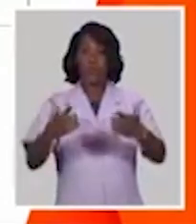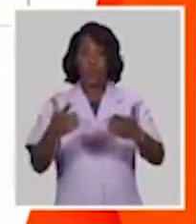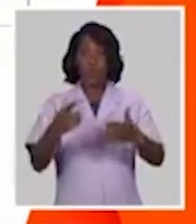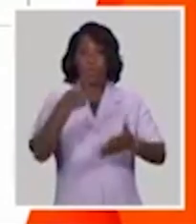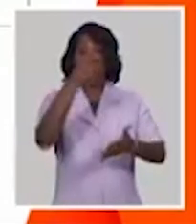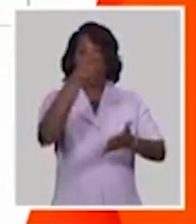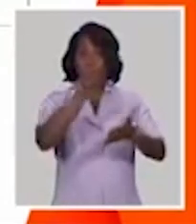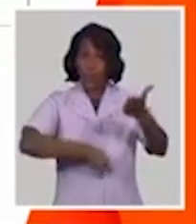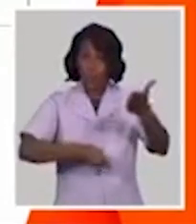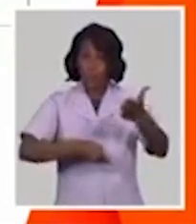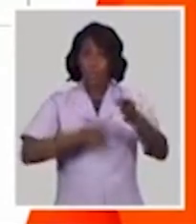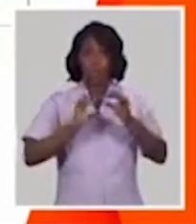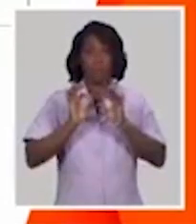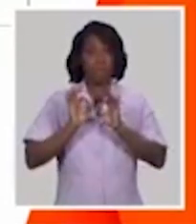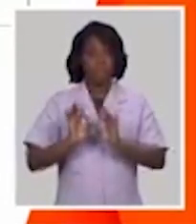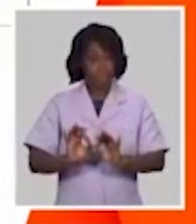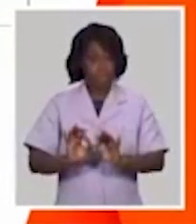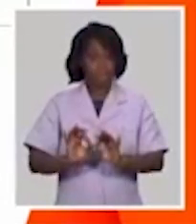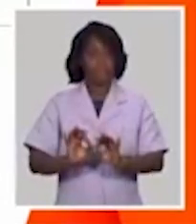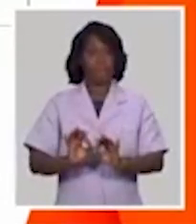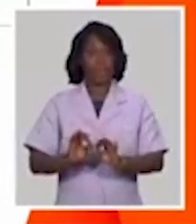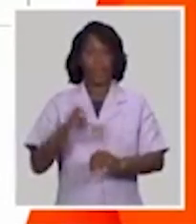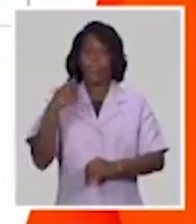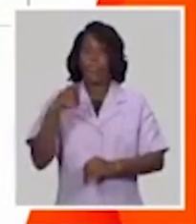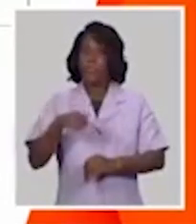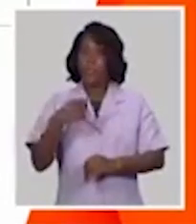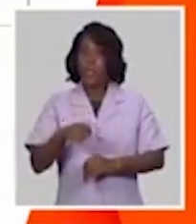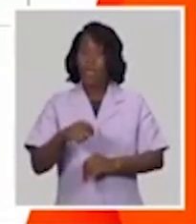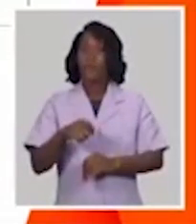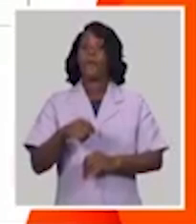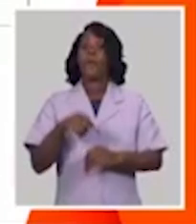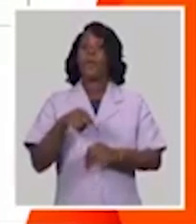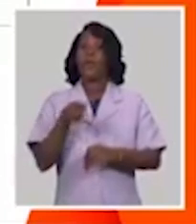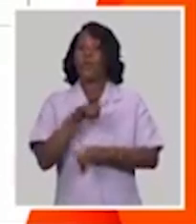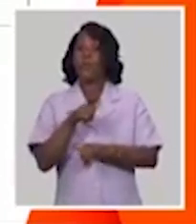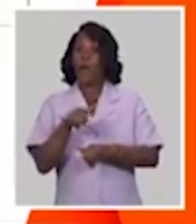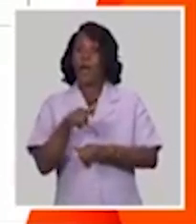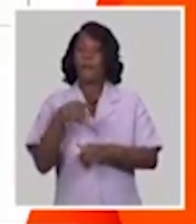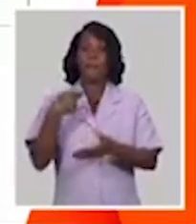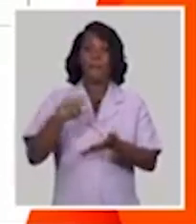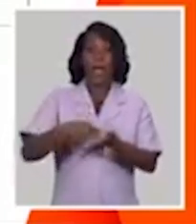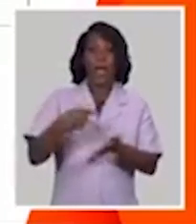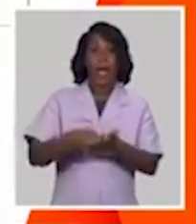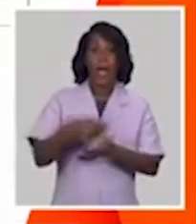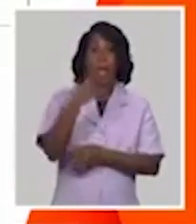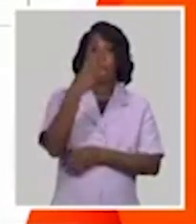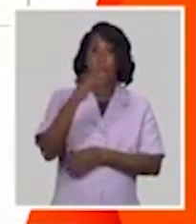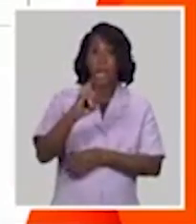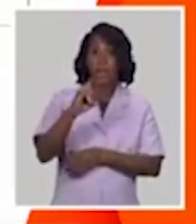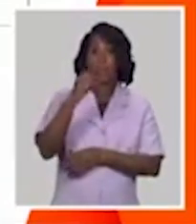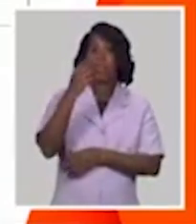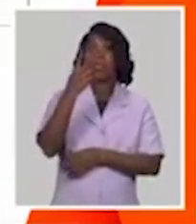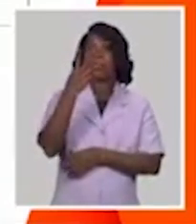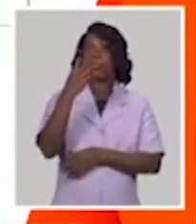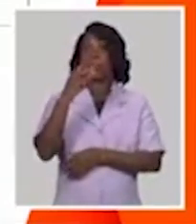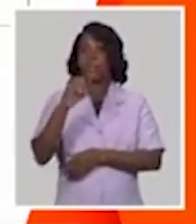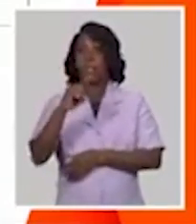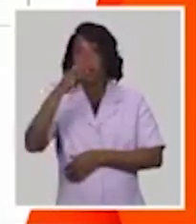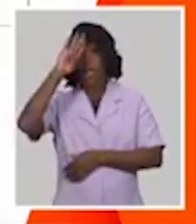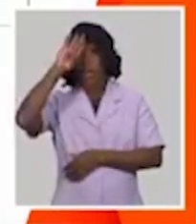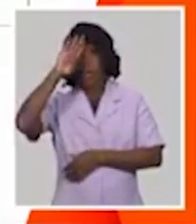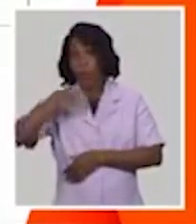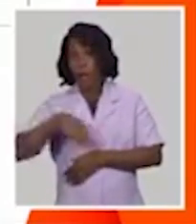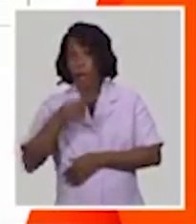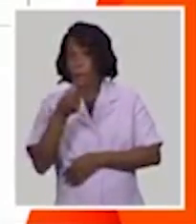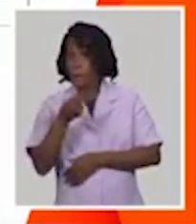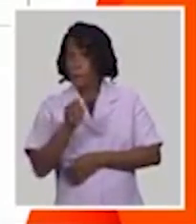lo que hemos evaluado, que no aplicar lo que está establecido en las multas son de 20 y 30 pesos. Al responsable del centro